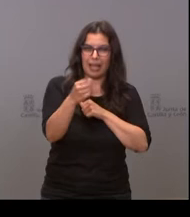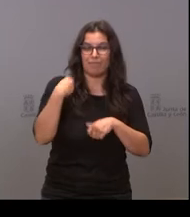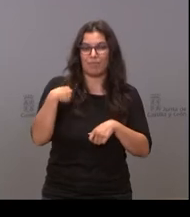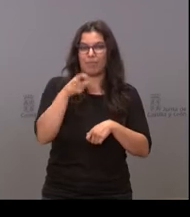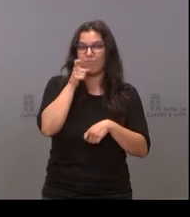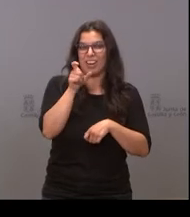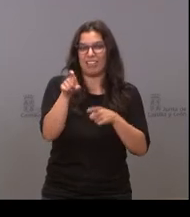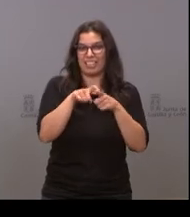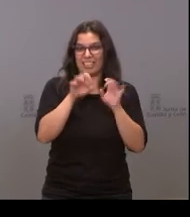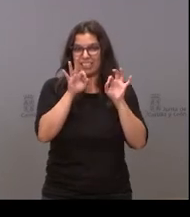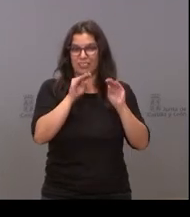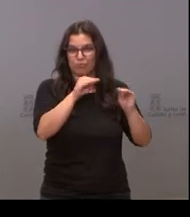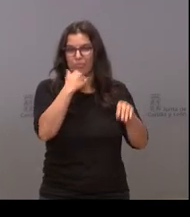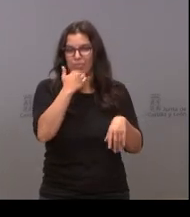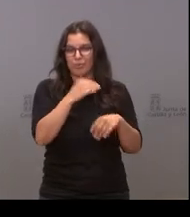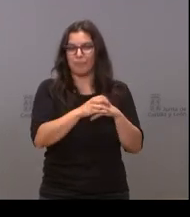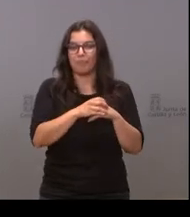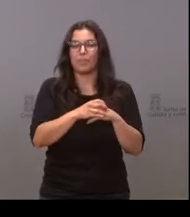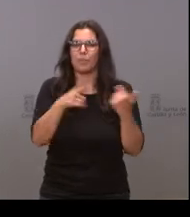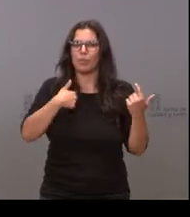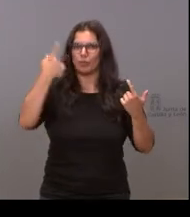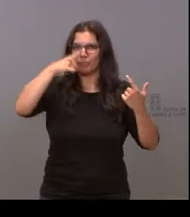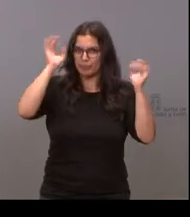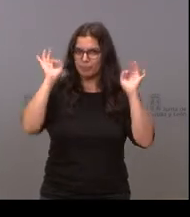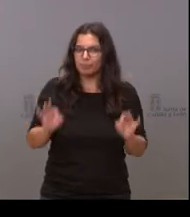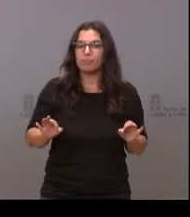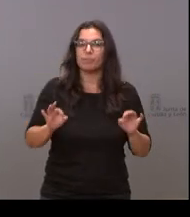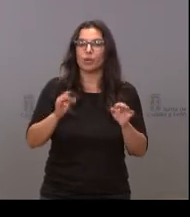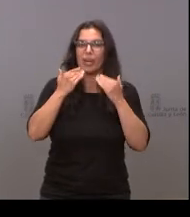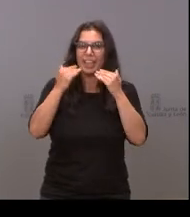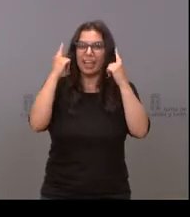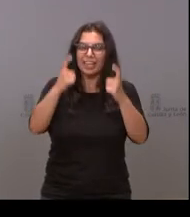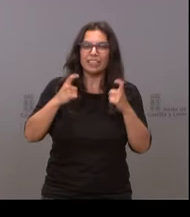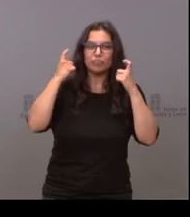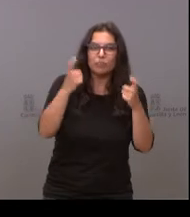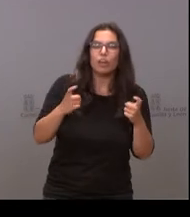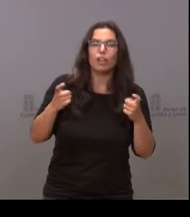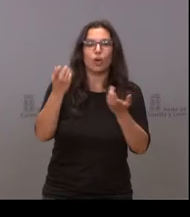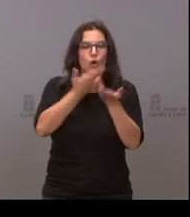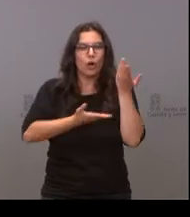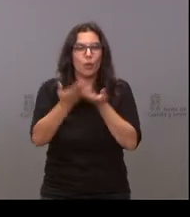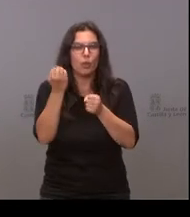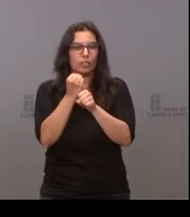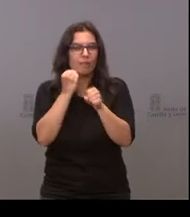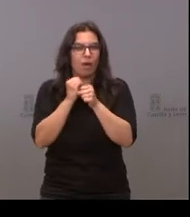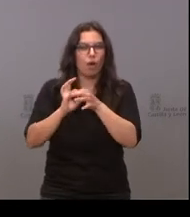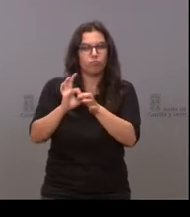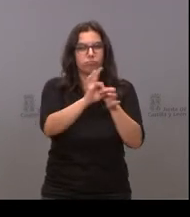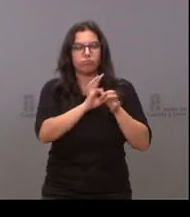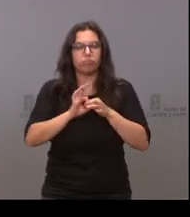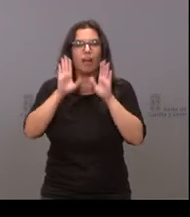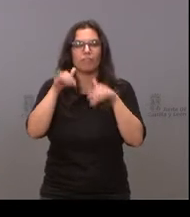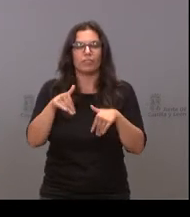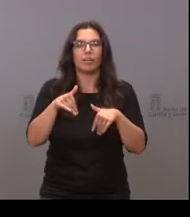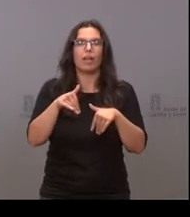de algún zamorano pero estoy convencido que con el esfuerzo y la complicidad de todos los agentes implicados vamos a construir un mejor porvenir